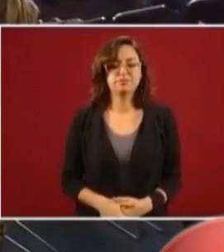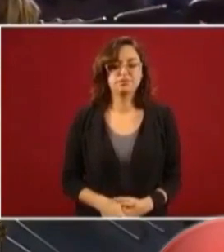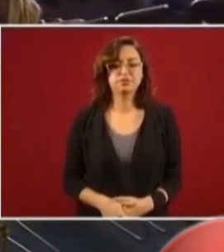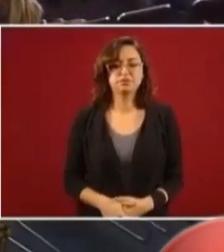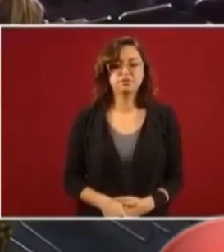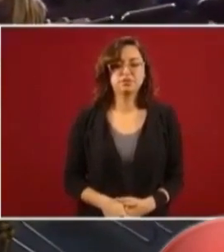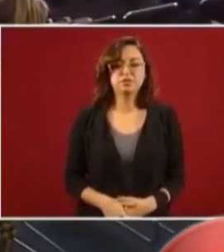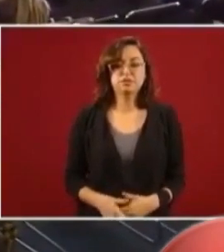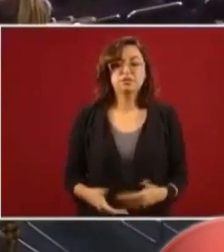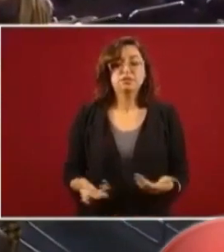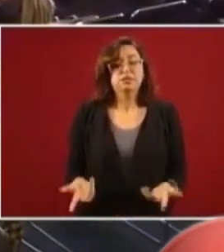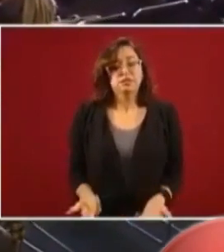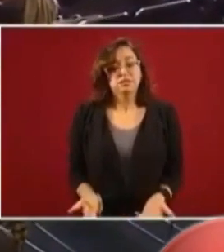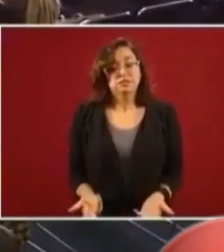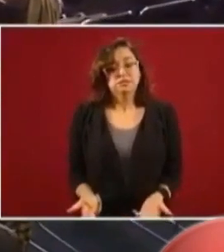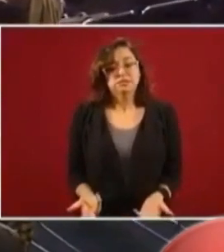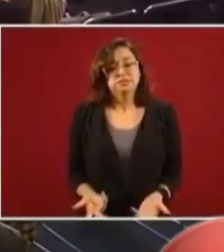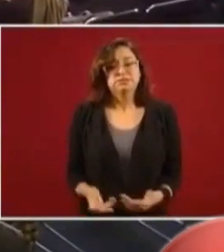Entonces,